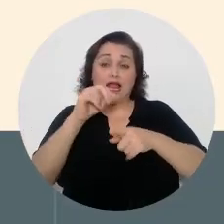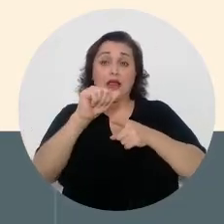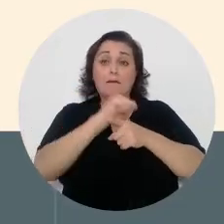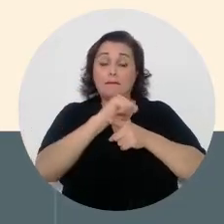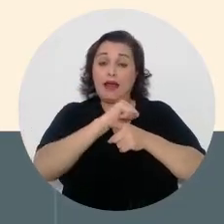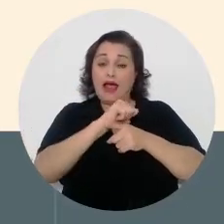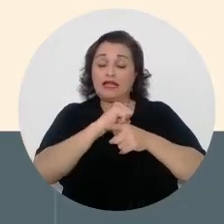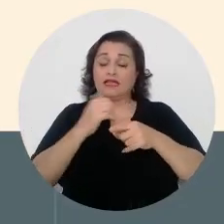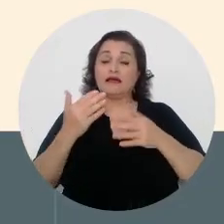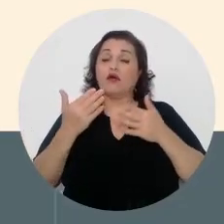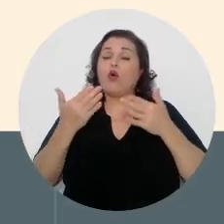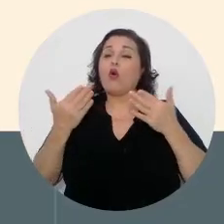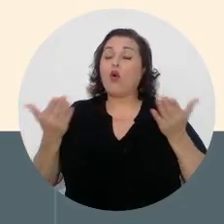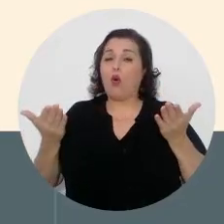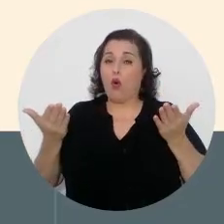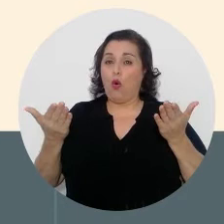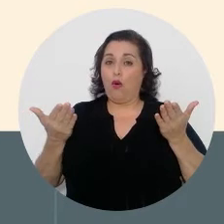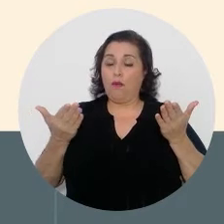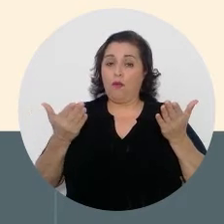práctica cómo se